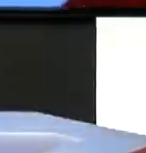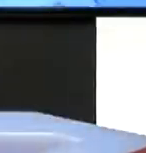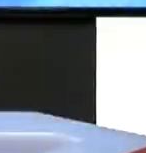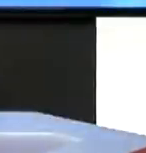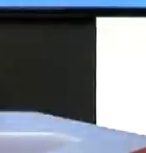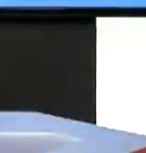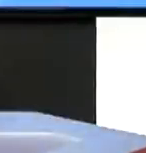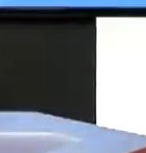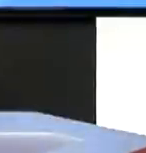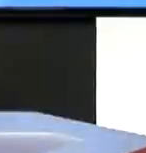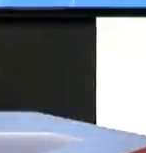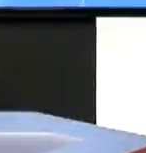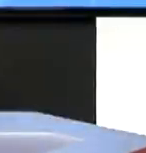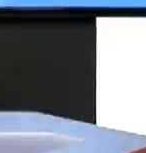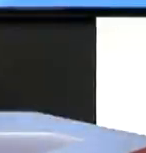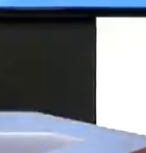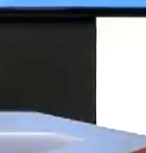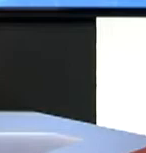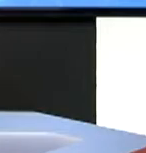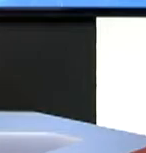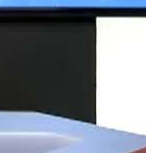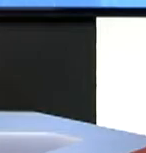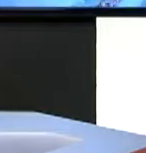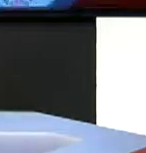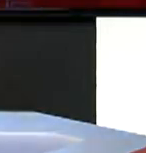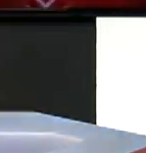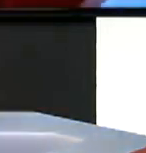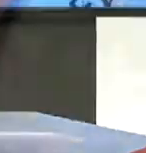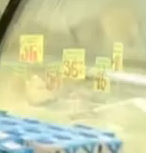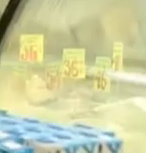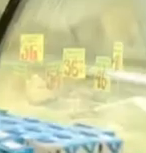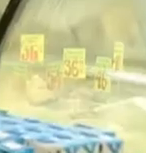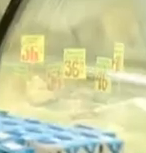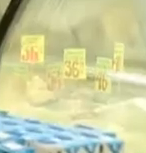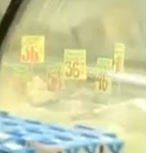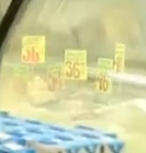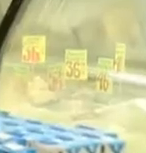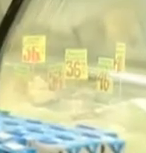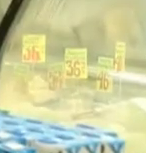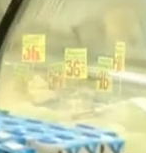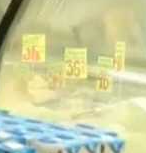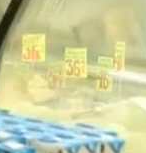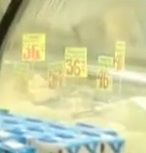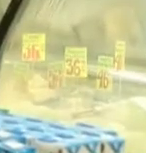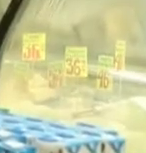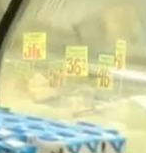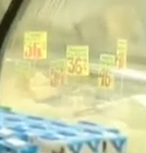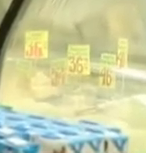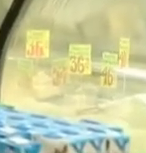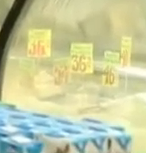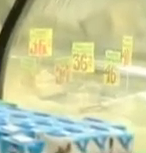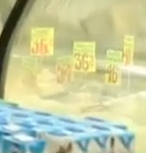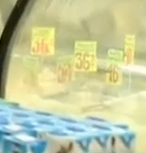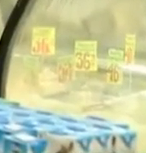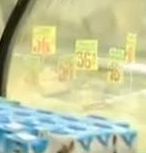que durante el pasado mes de julio la inflación alcanzó 6.44%, su nivel más alto desde 2008. Esta cifra se